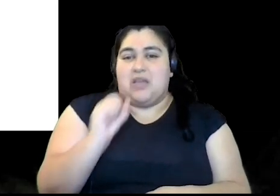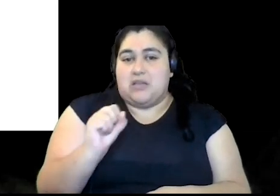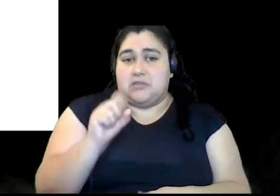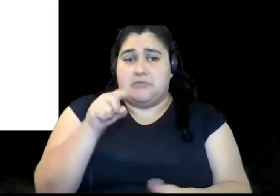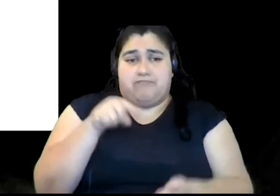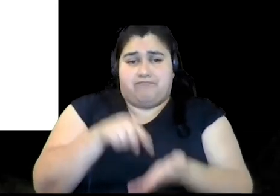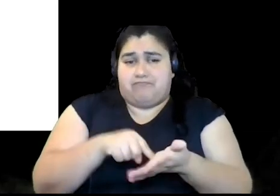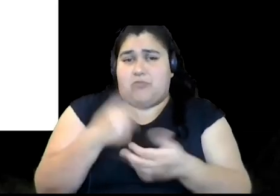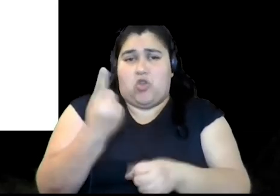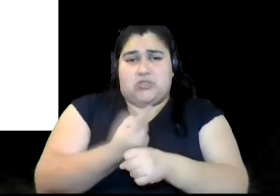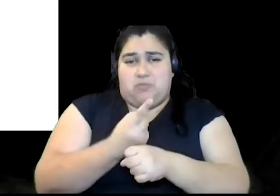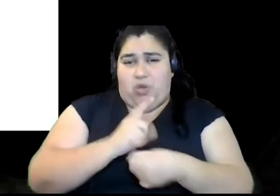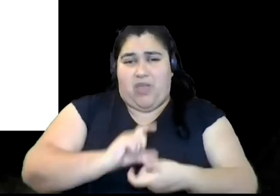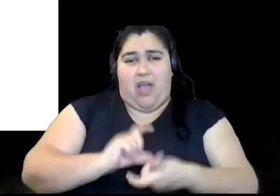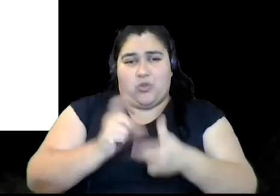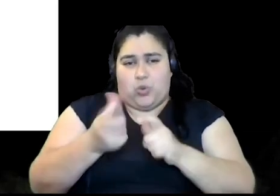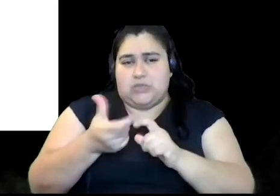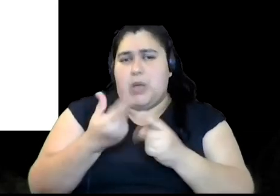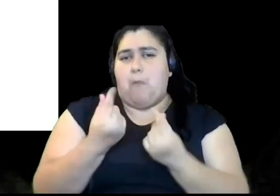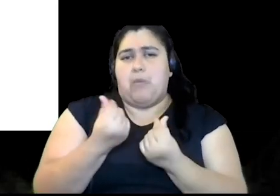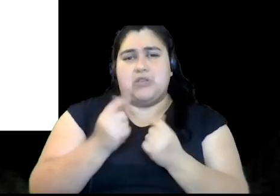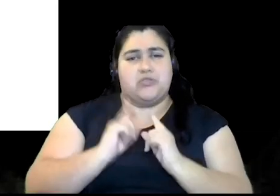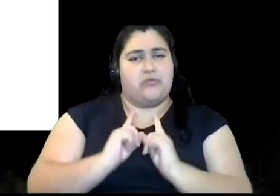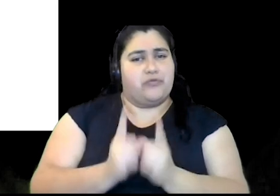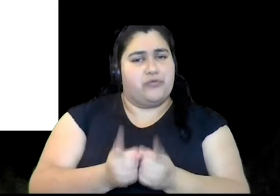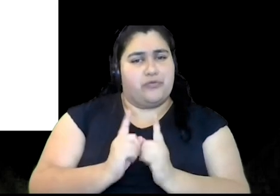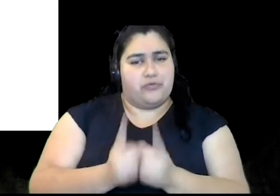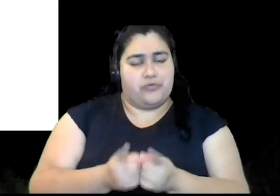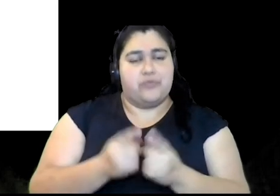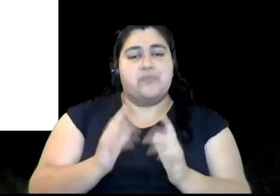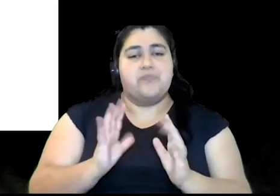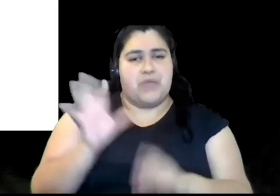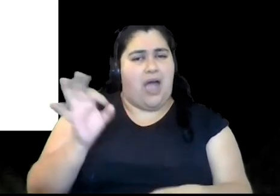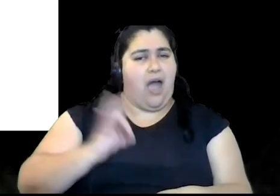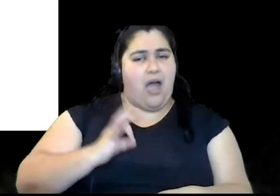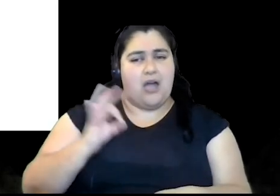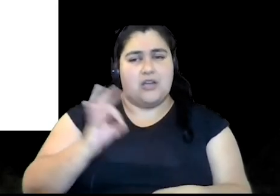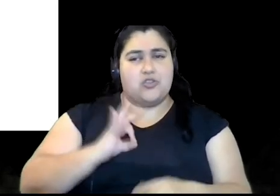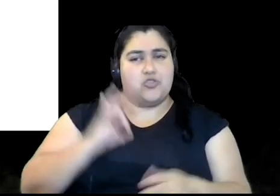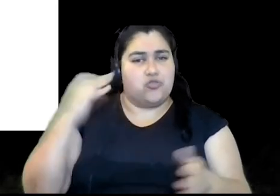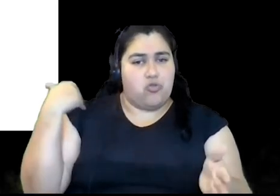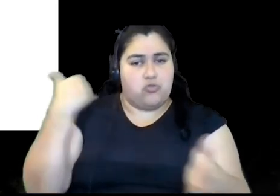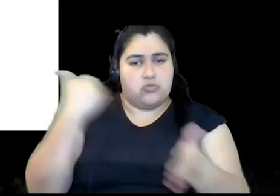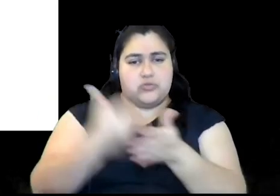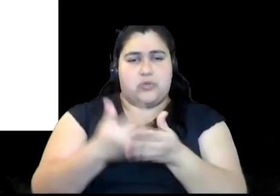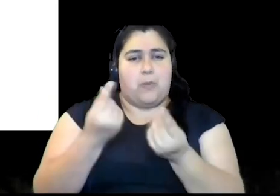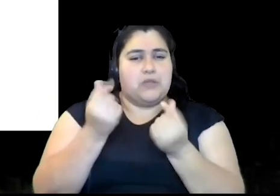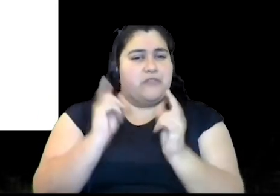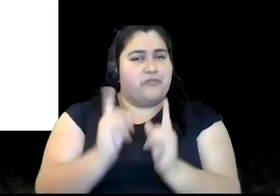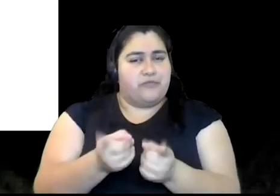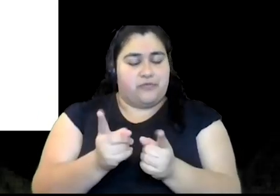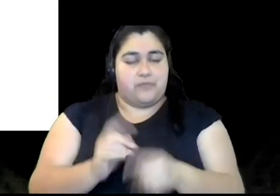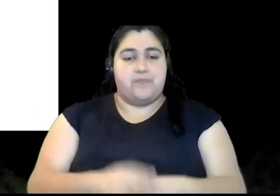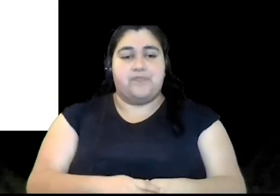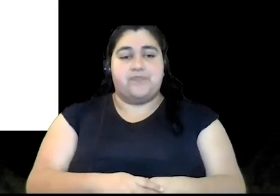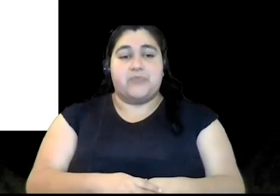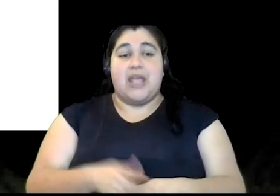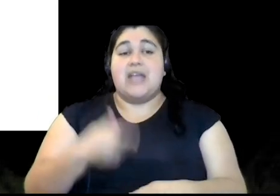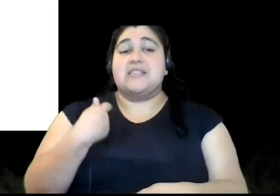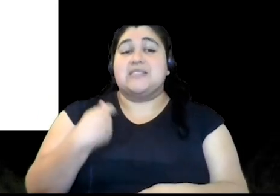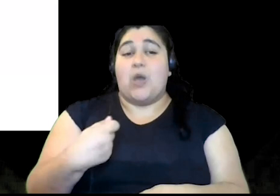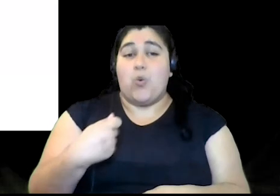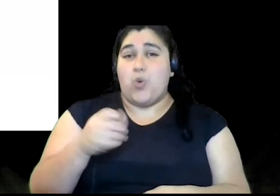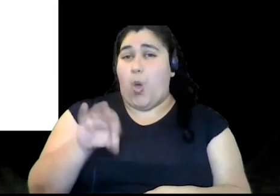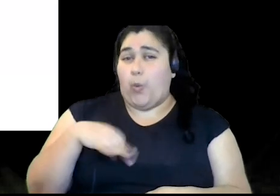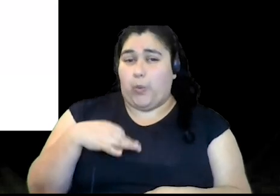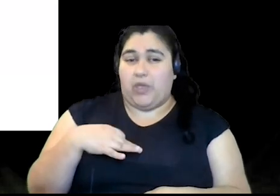la posibilidad de actualizar. Se ha mantenido en ese importe hace años, sigue igual. Los seguros de vida